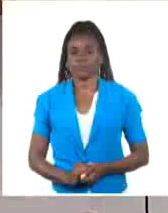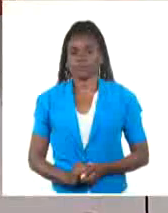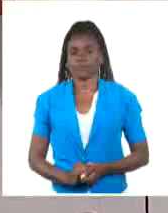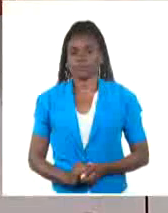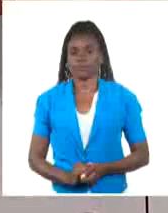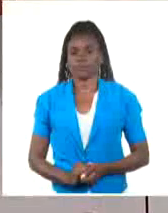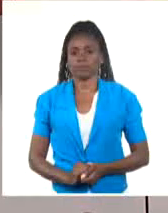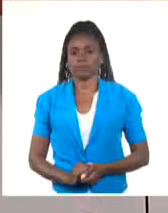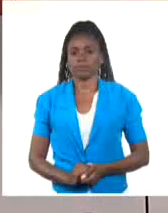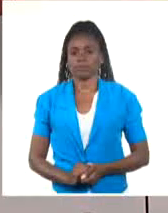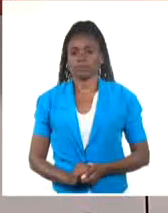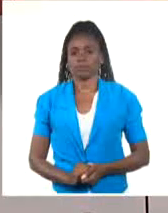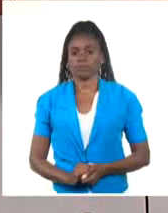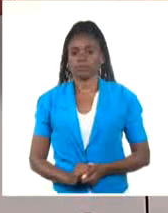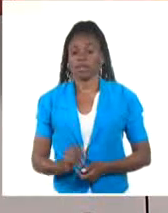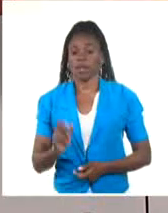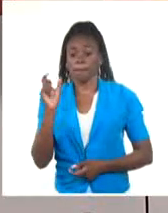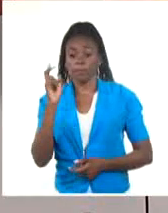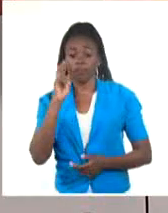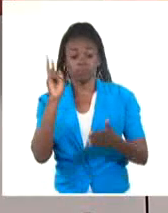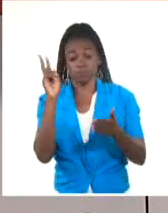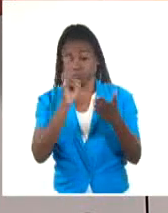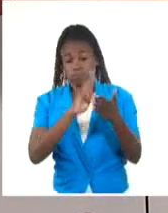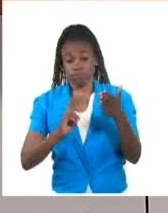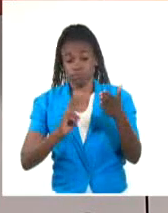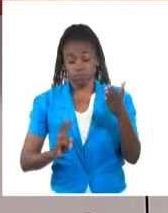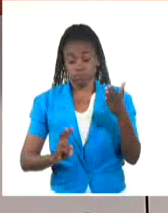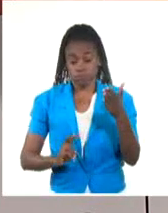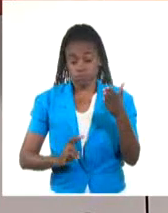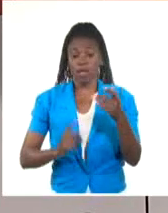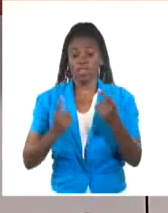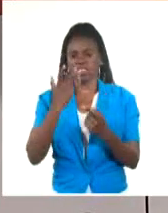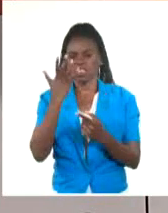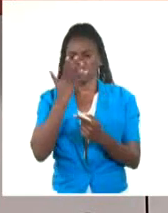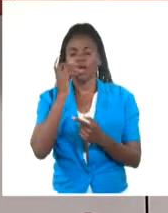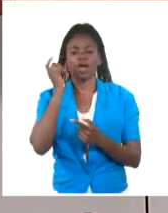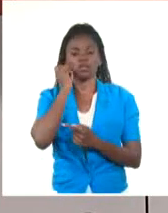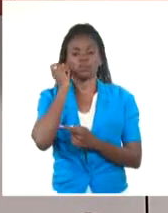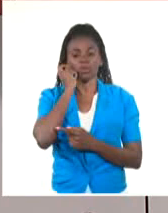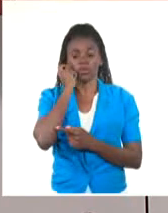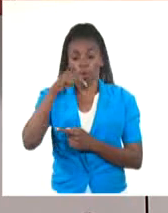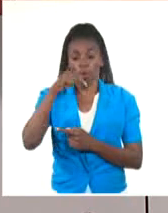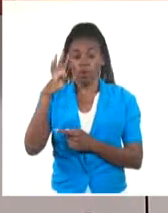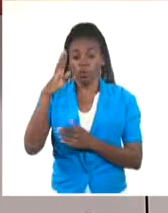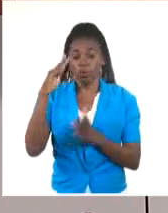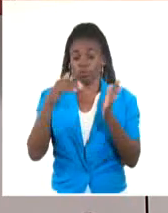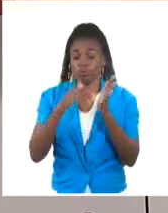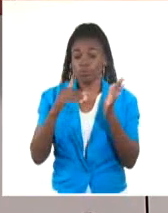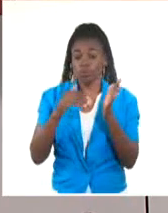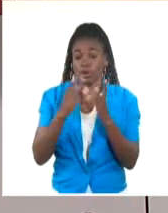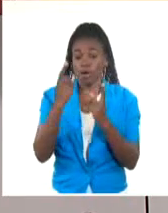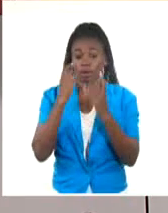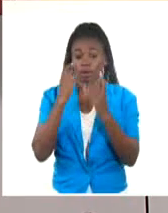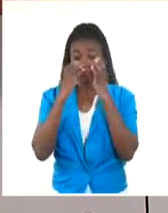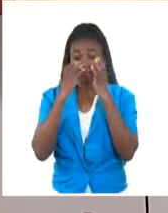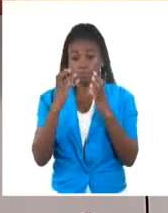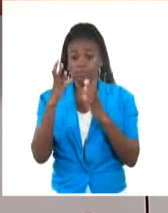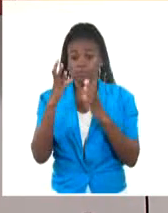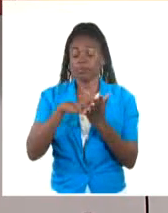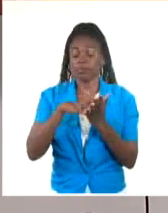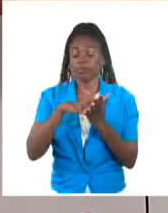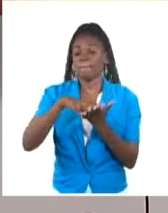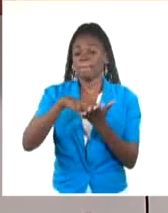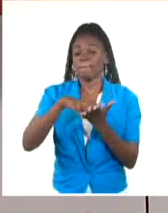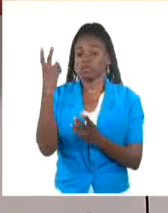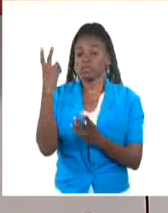El poemario Desnuda en Proscenio, de Patricia Roda y con ilustraciones de Eduardo Vela, se presentará hoy a las 4 de la tarde en el Palacio del Segundo Cabo, en la Plaza